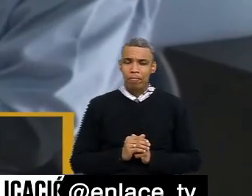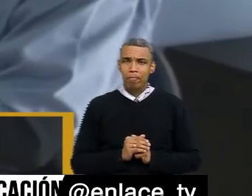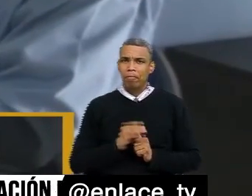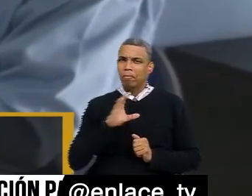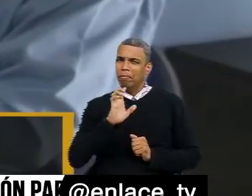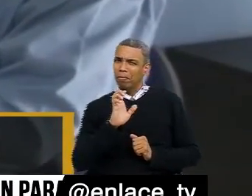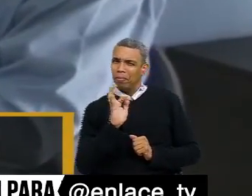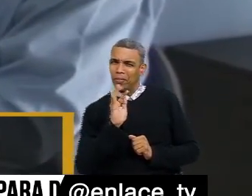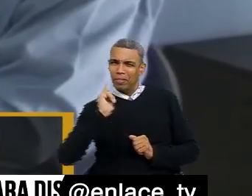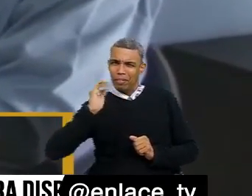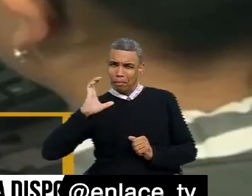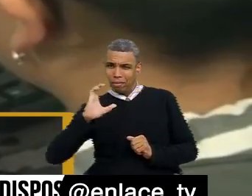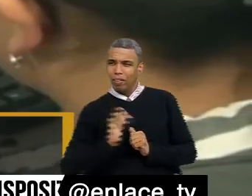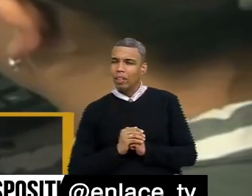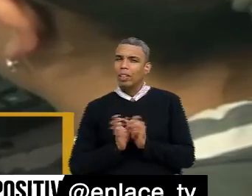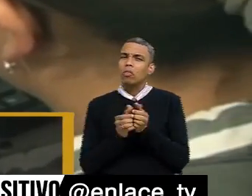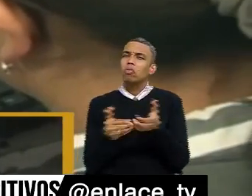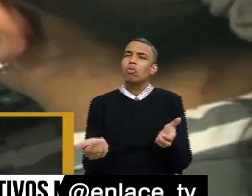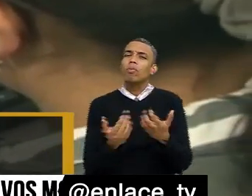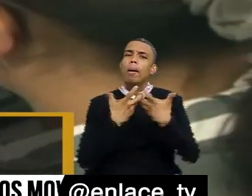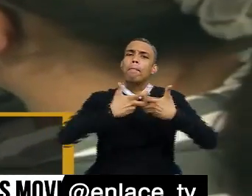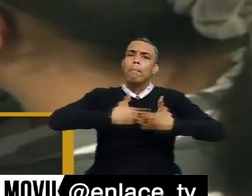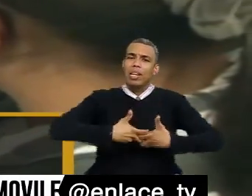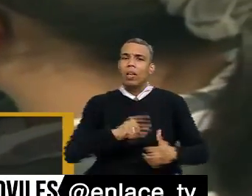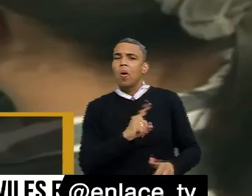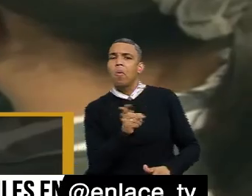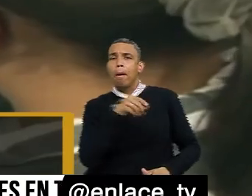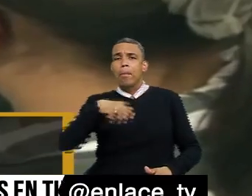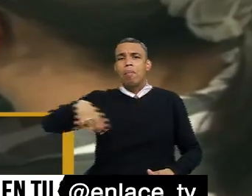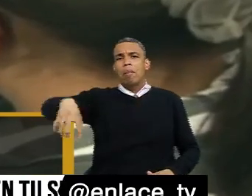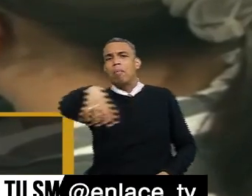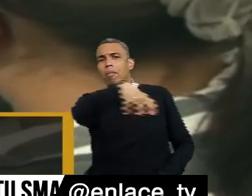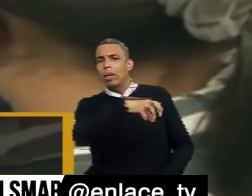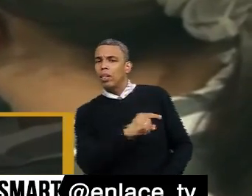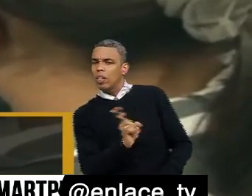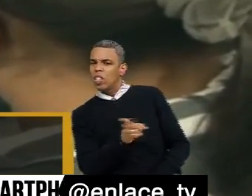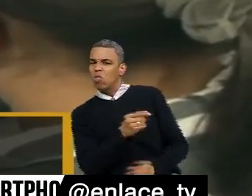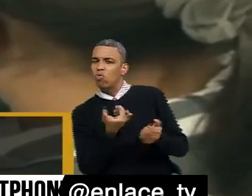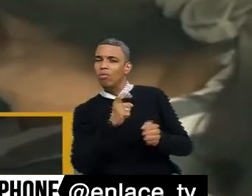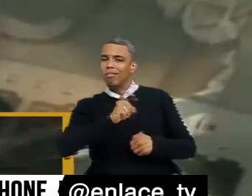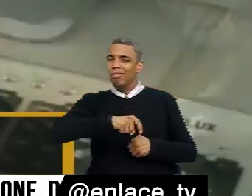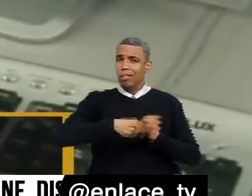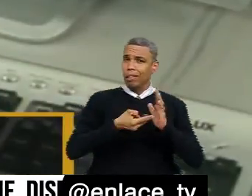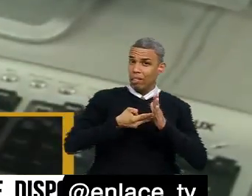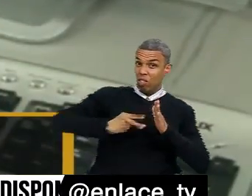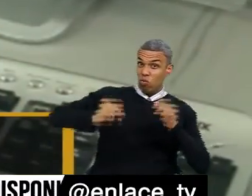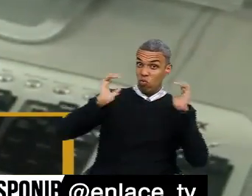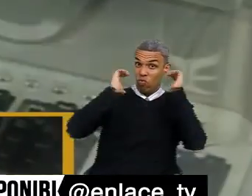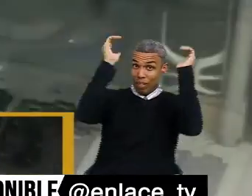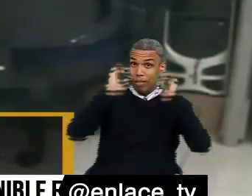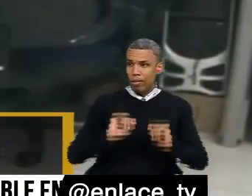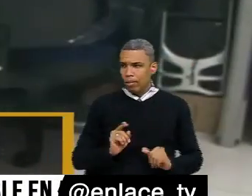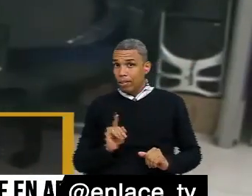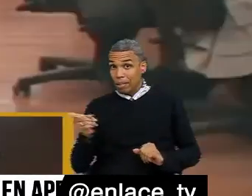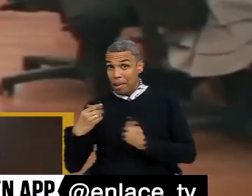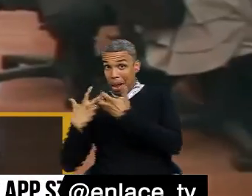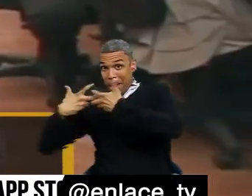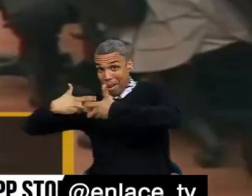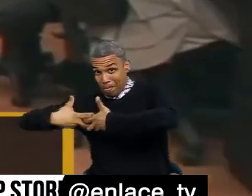obtener soluciones tecnológicas que las empresas necesiten para obtener mejores resultados. A través del convenio Barranca Bermeja